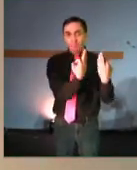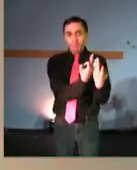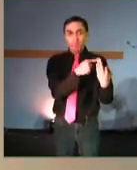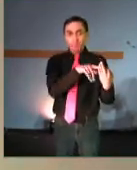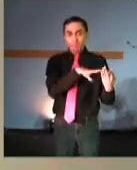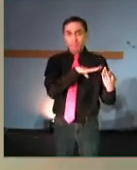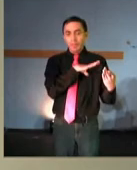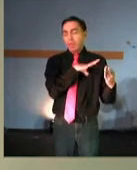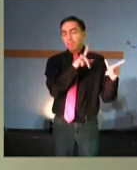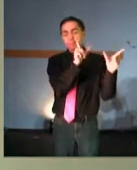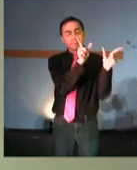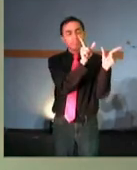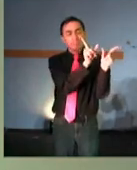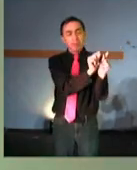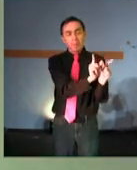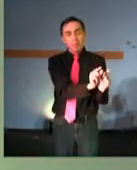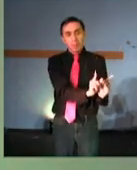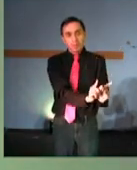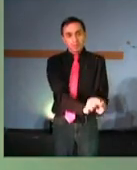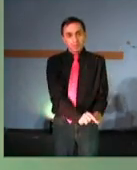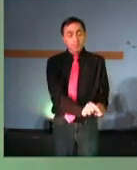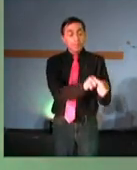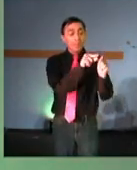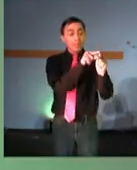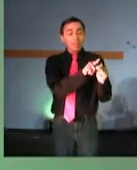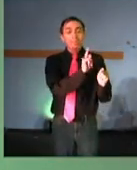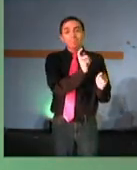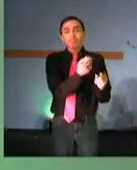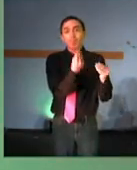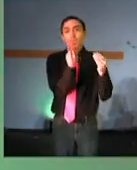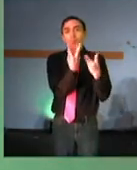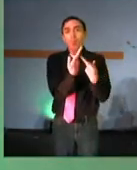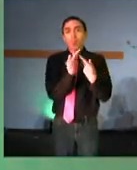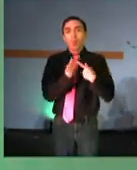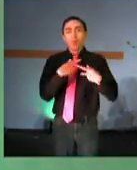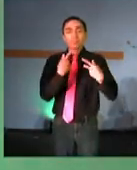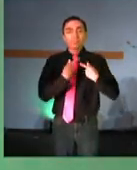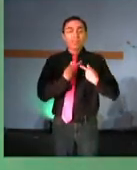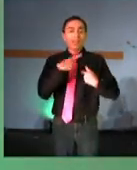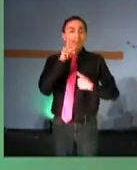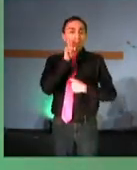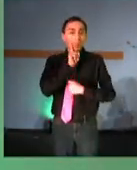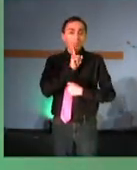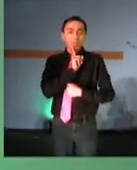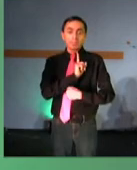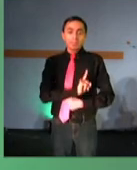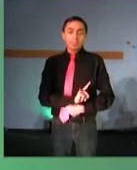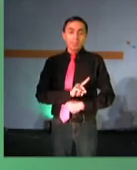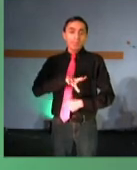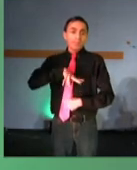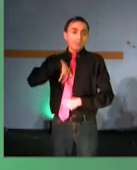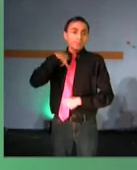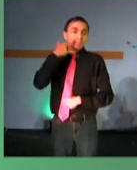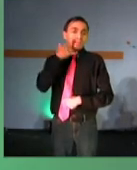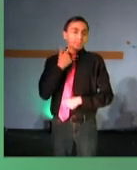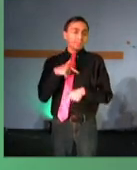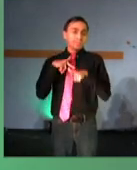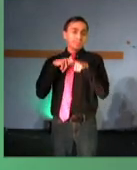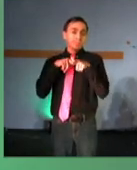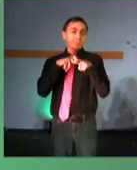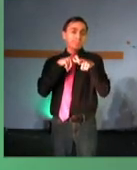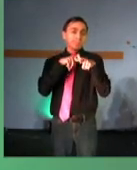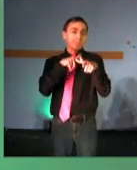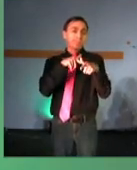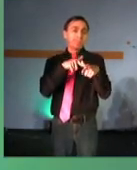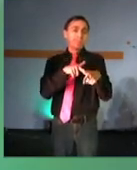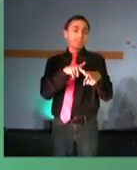es una forma sintética la vida de muchas personas y muchas mujeres que siguen luchando también al día de hoy. Y